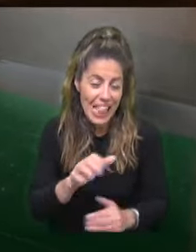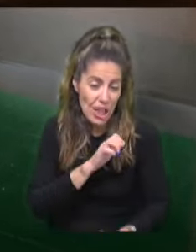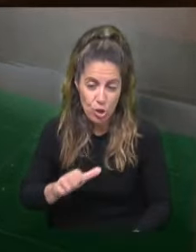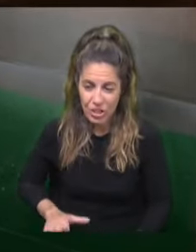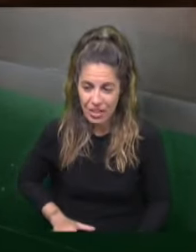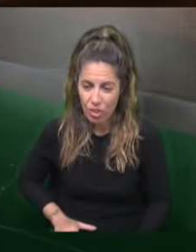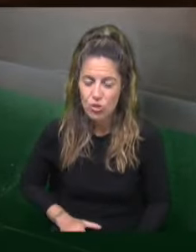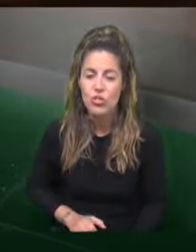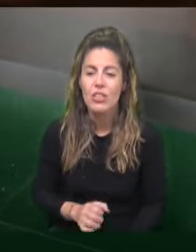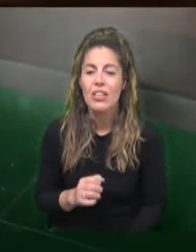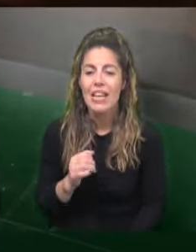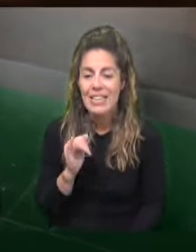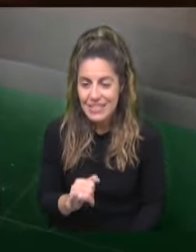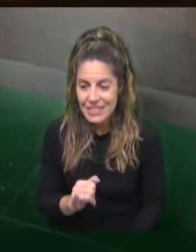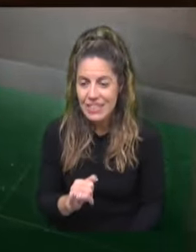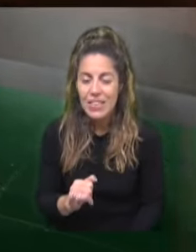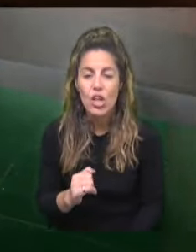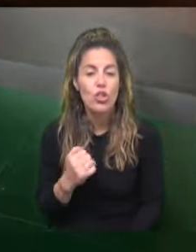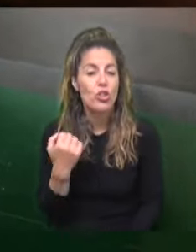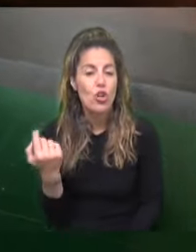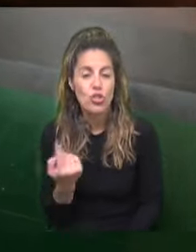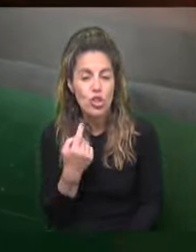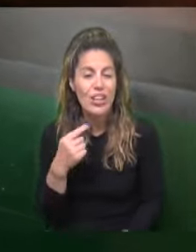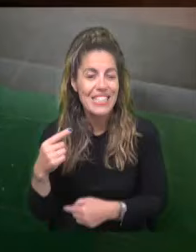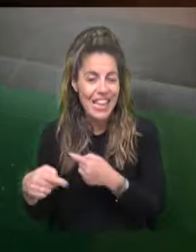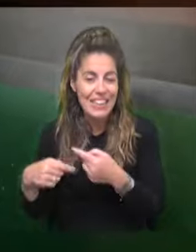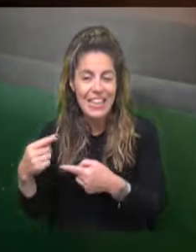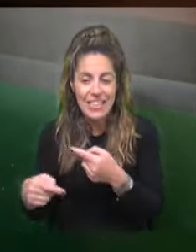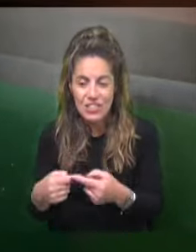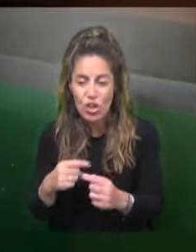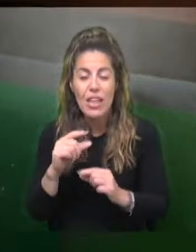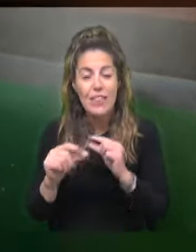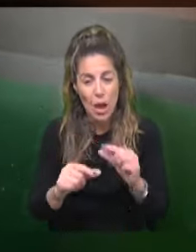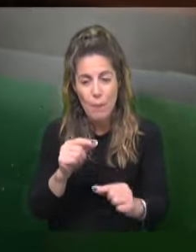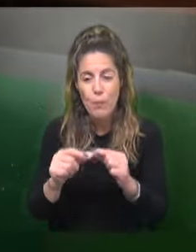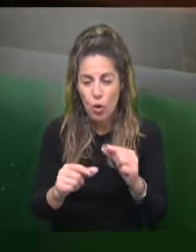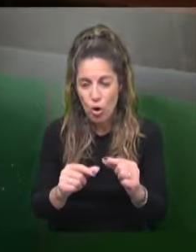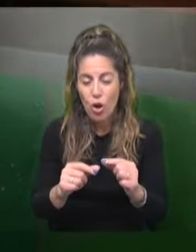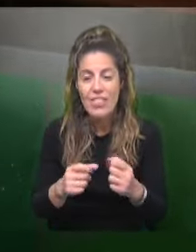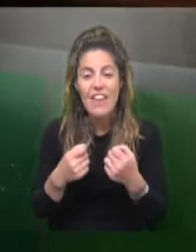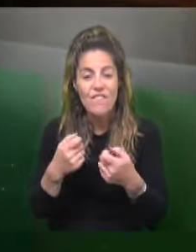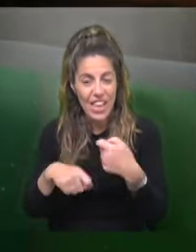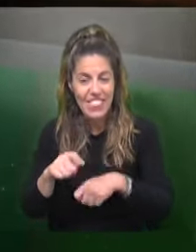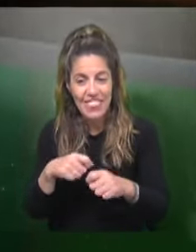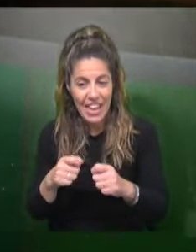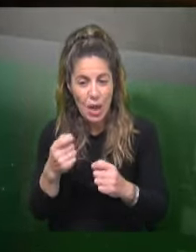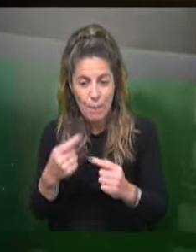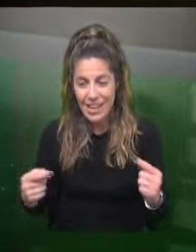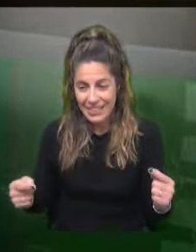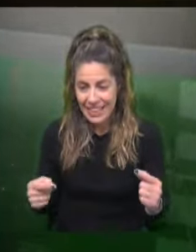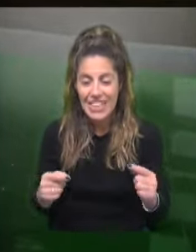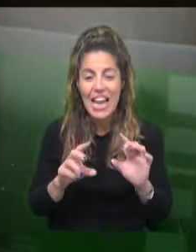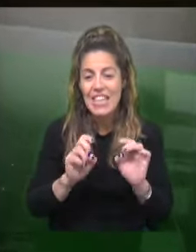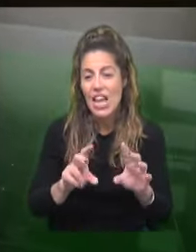Sí nosotros con con esa tradición del que de a poco nos vamos saliendo ser proveedores de materia prima de origen